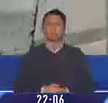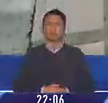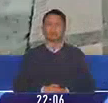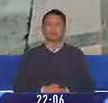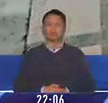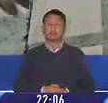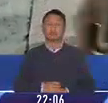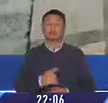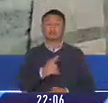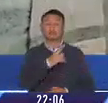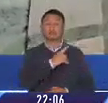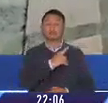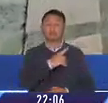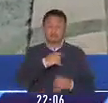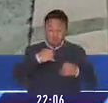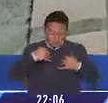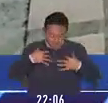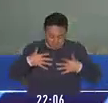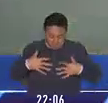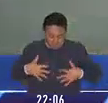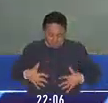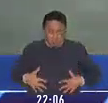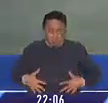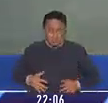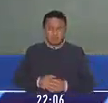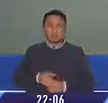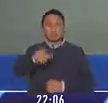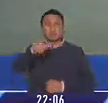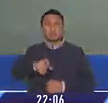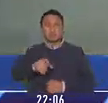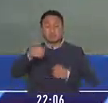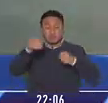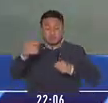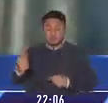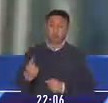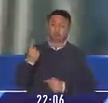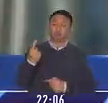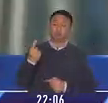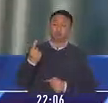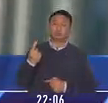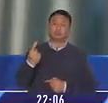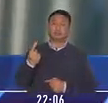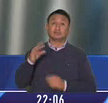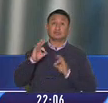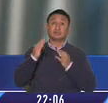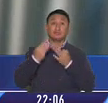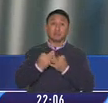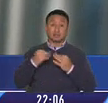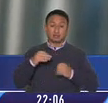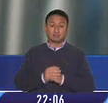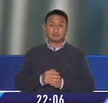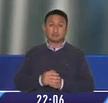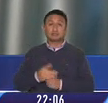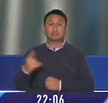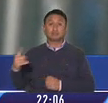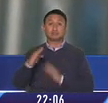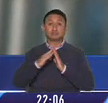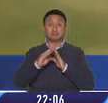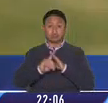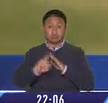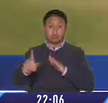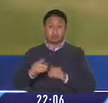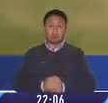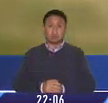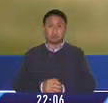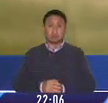El afectado quedó bañado en sangre. Los delincuentes lo sorprendieron a él y a su familia cuando iban a salir de la vivienda.